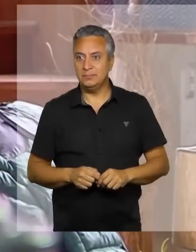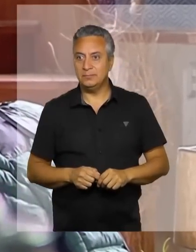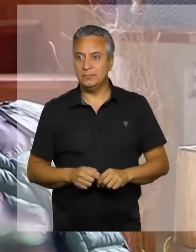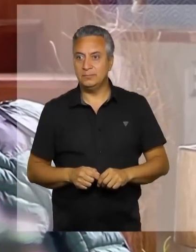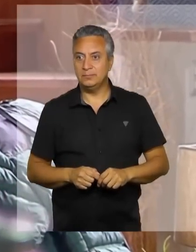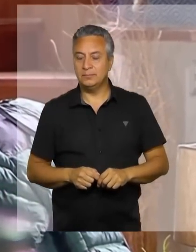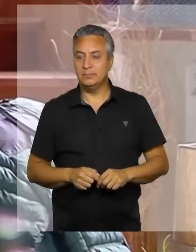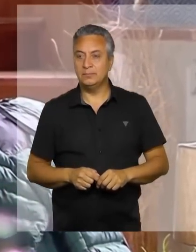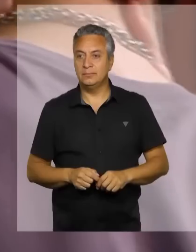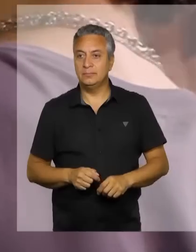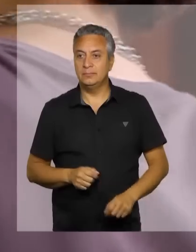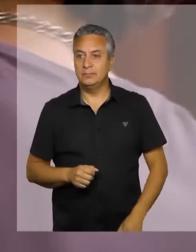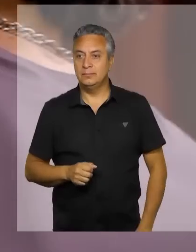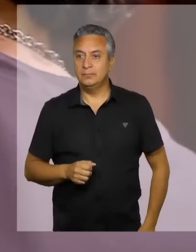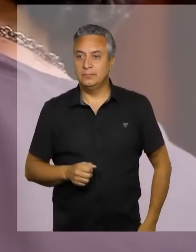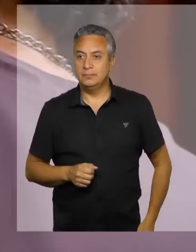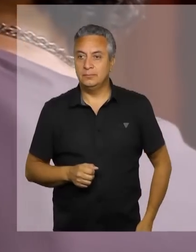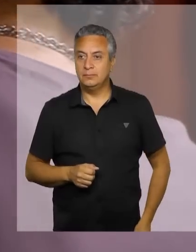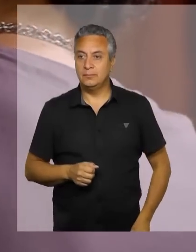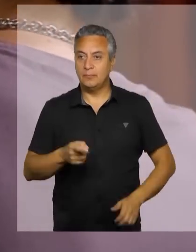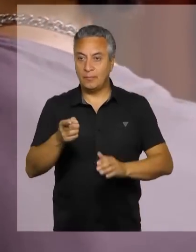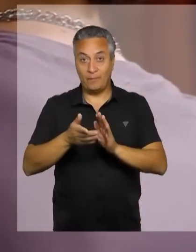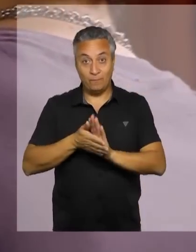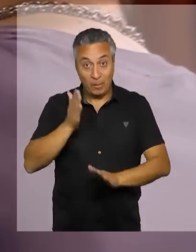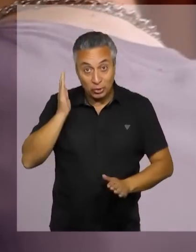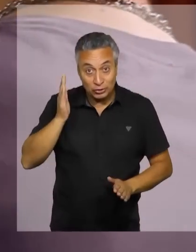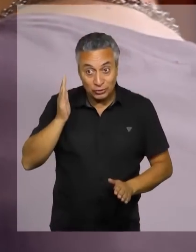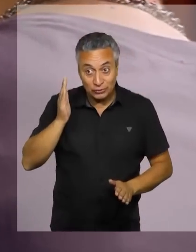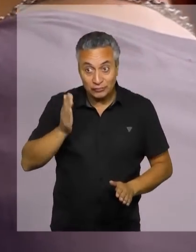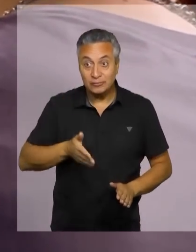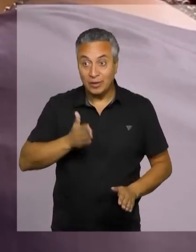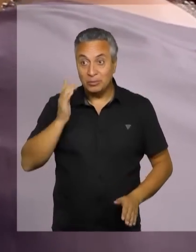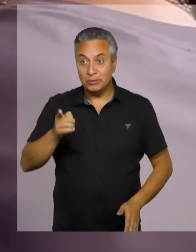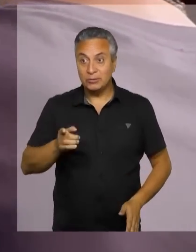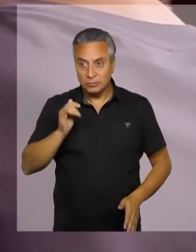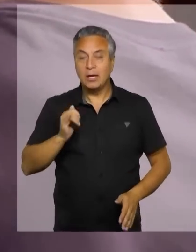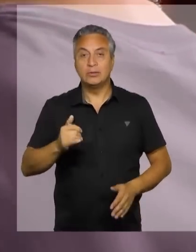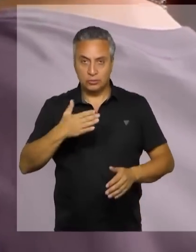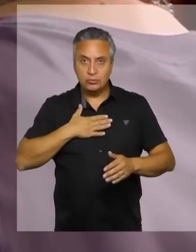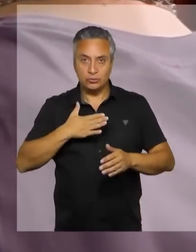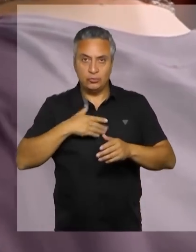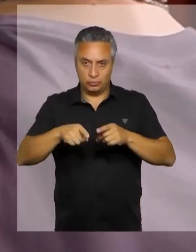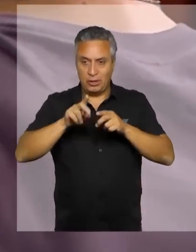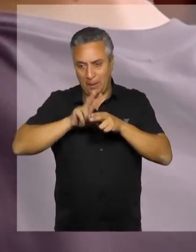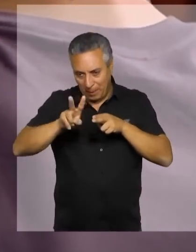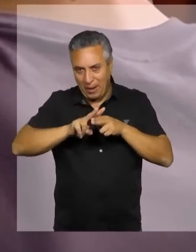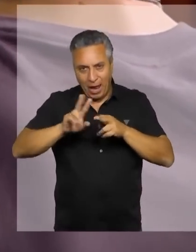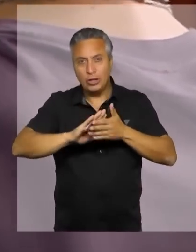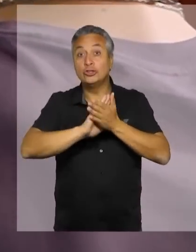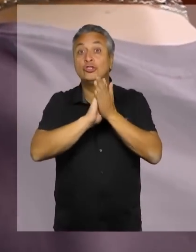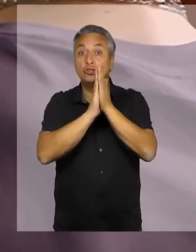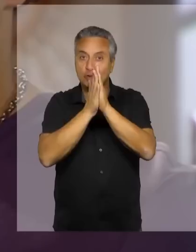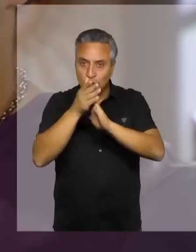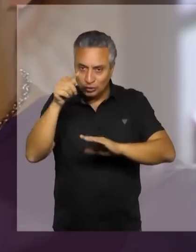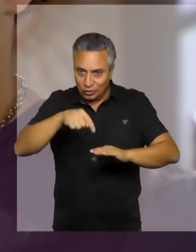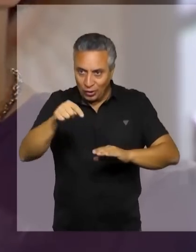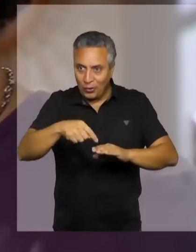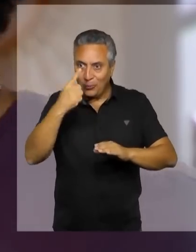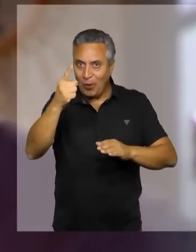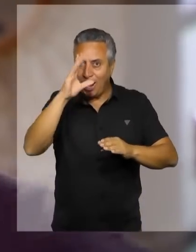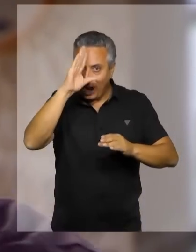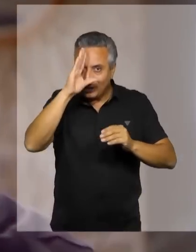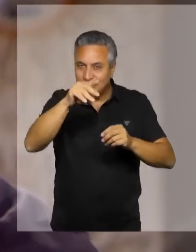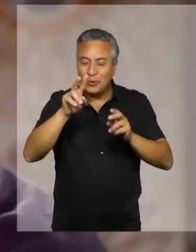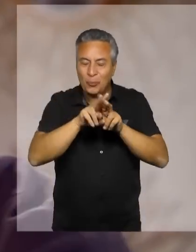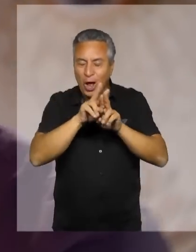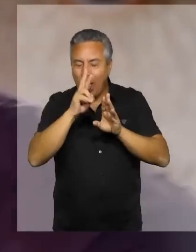nos pasa. ¿Vamos? Ya. Mira que tengo que preparar toda una velada nocturna romántica. Oye,